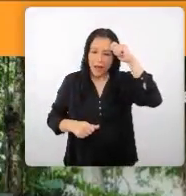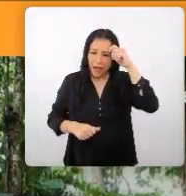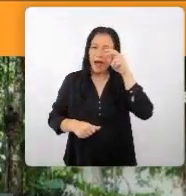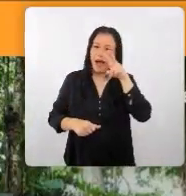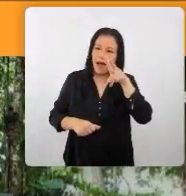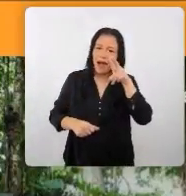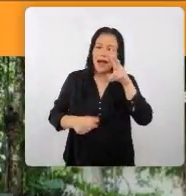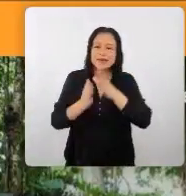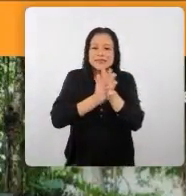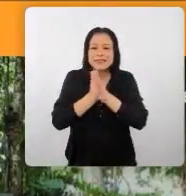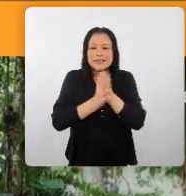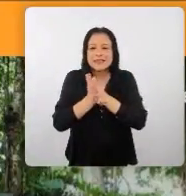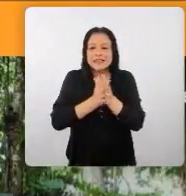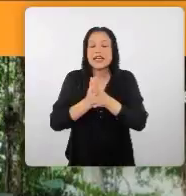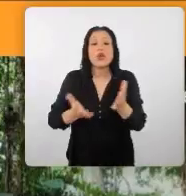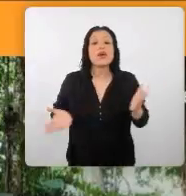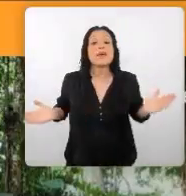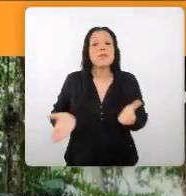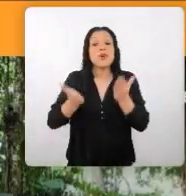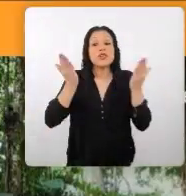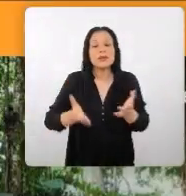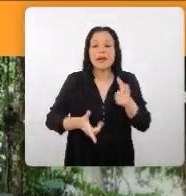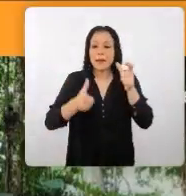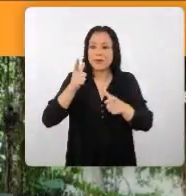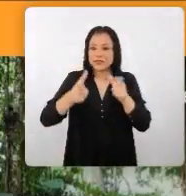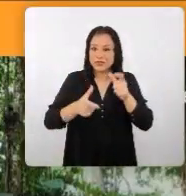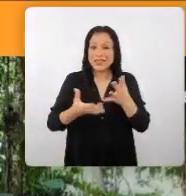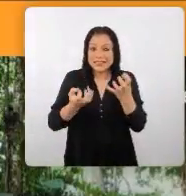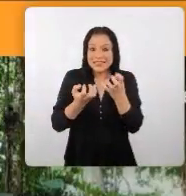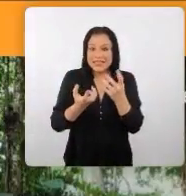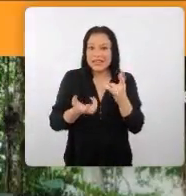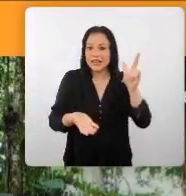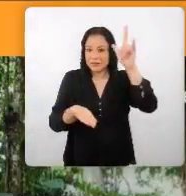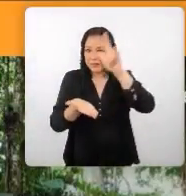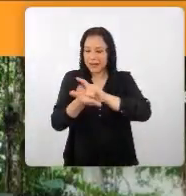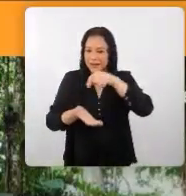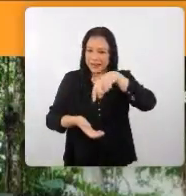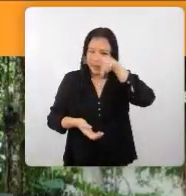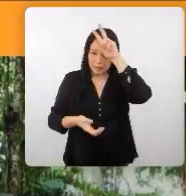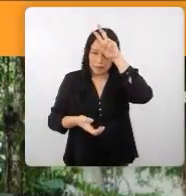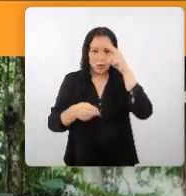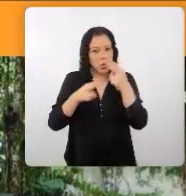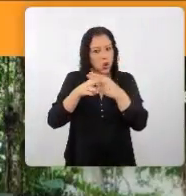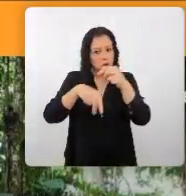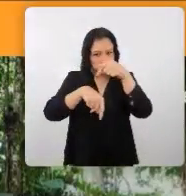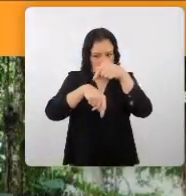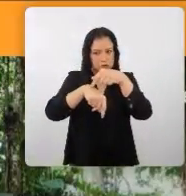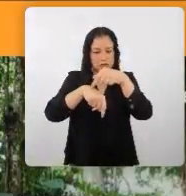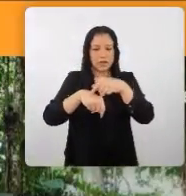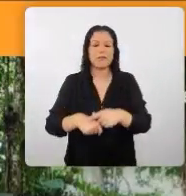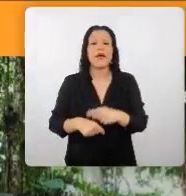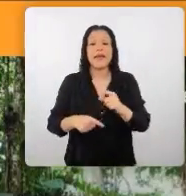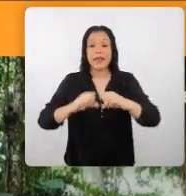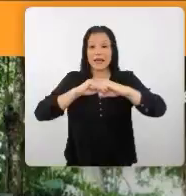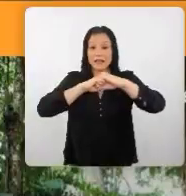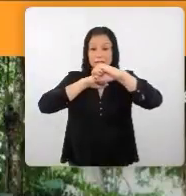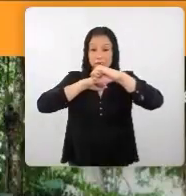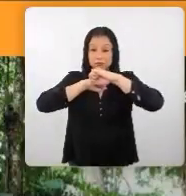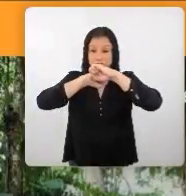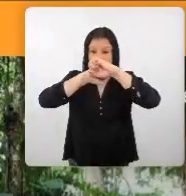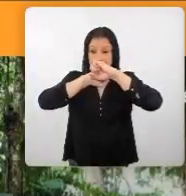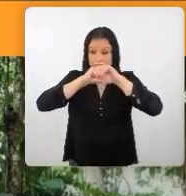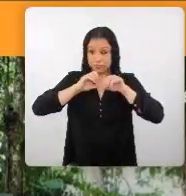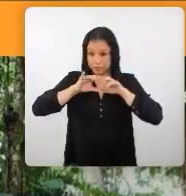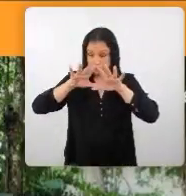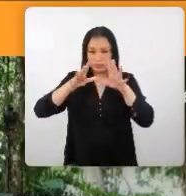es invitar a los turistas alemanes a viajar a Perú en el mediano plazo, ¿no? De hecho, esta campaña está